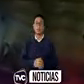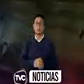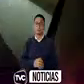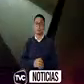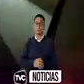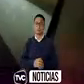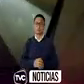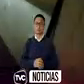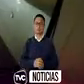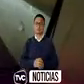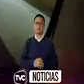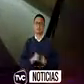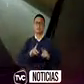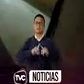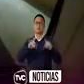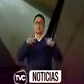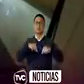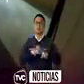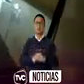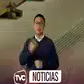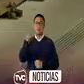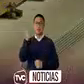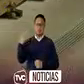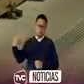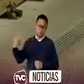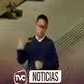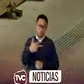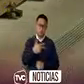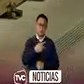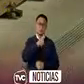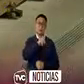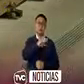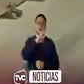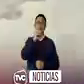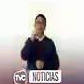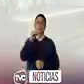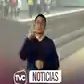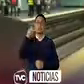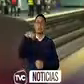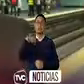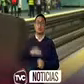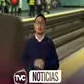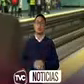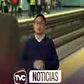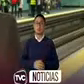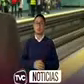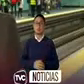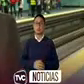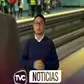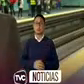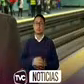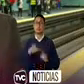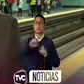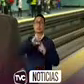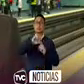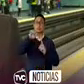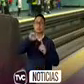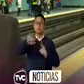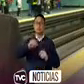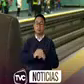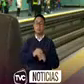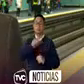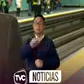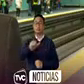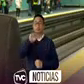grandes. Sin embargo, puede alcanzar una velocidad máxima de hasta 100 kilómetros por hora. El tren, el sistema de señalización que se llama ATP,